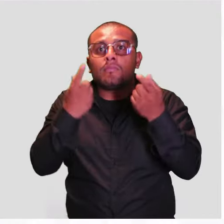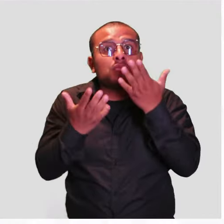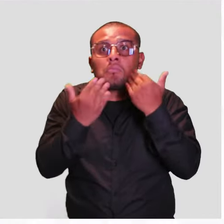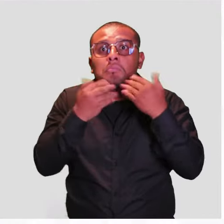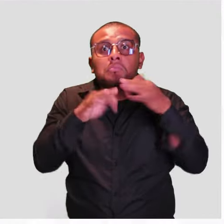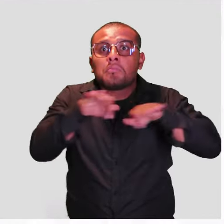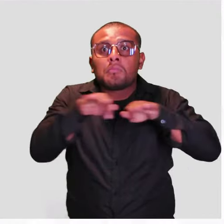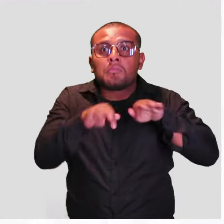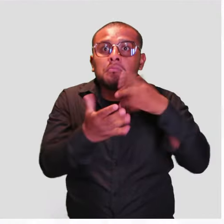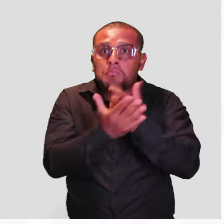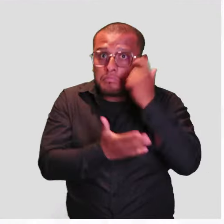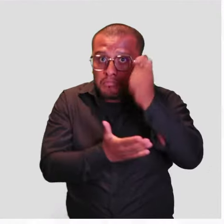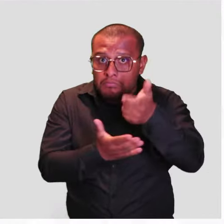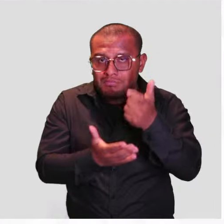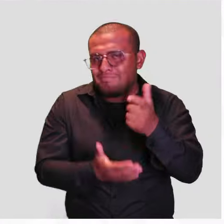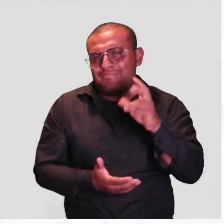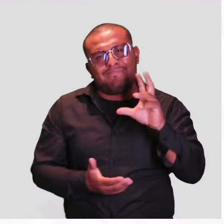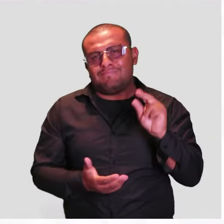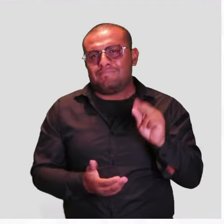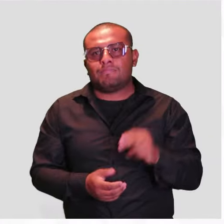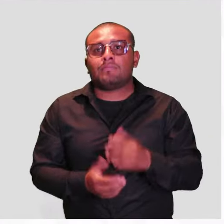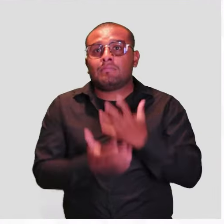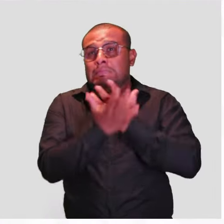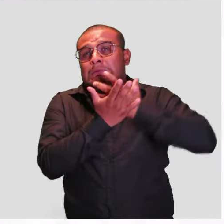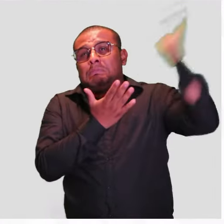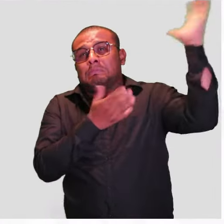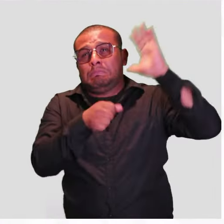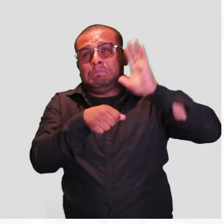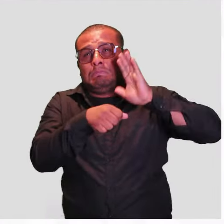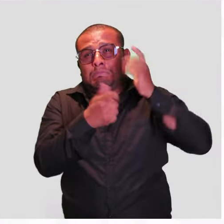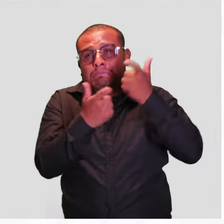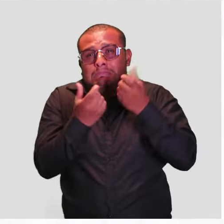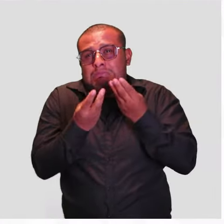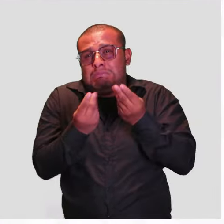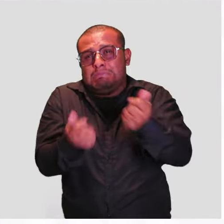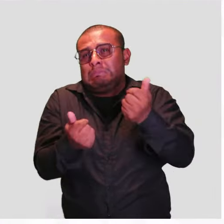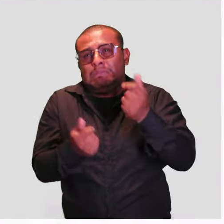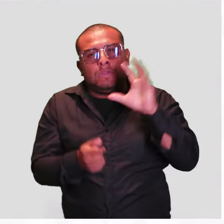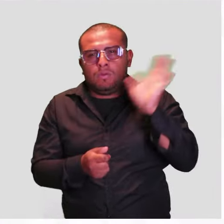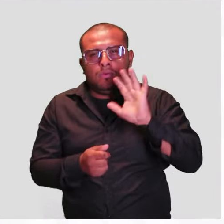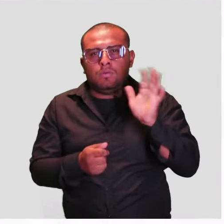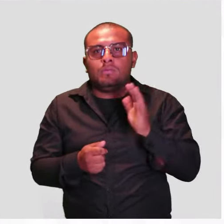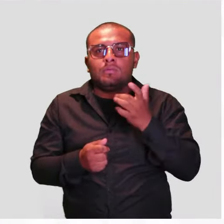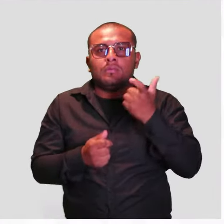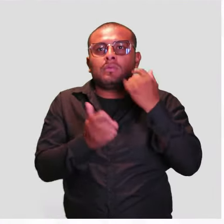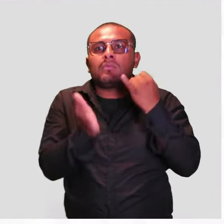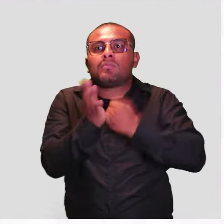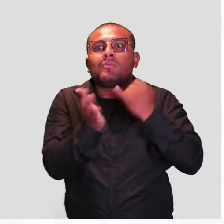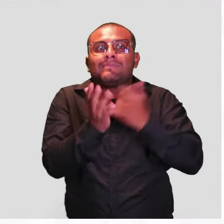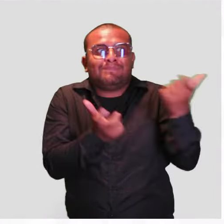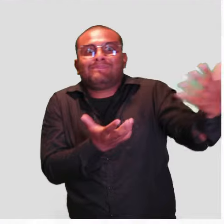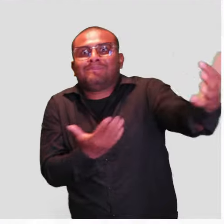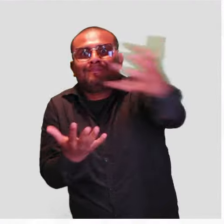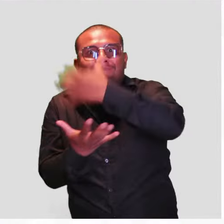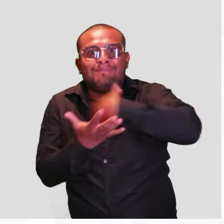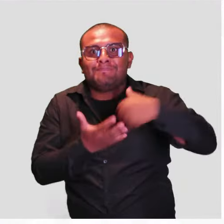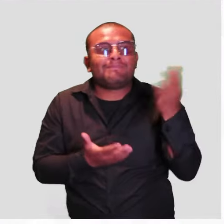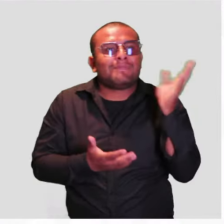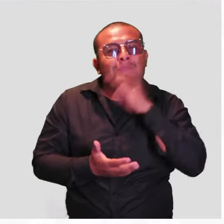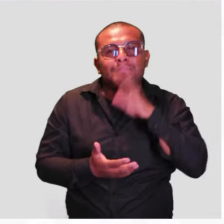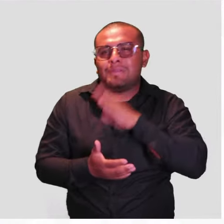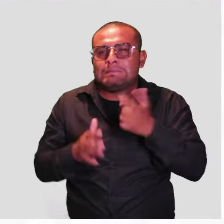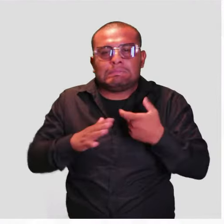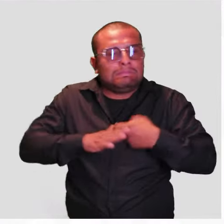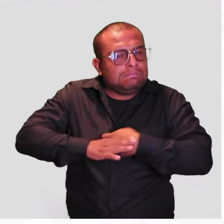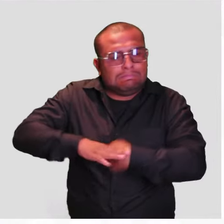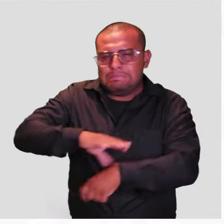de la administración. Eliminar las malas prácticas en las áreas de recaudación. Darle certeza jurídica a los contribuyentes